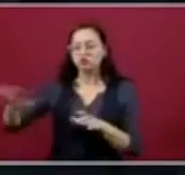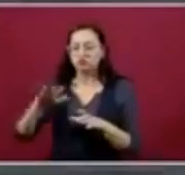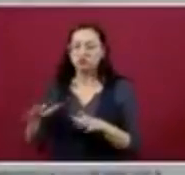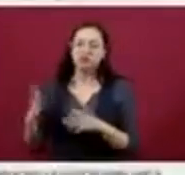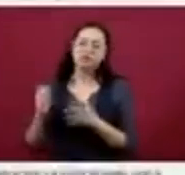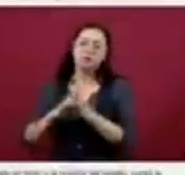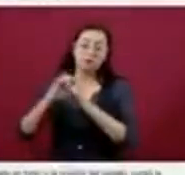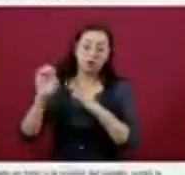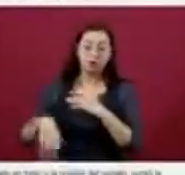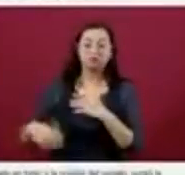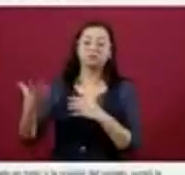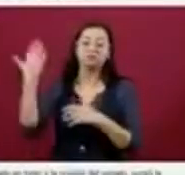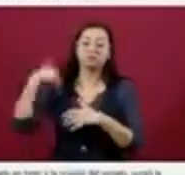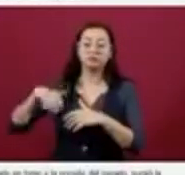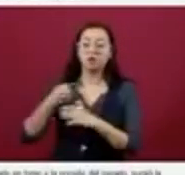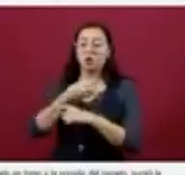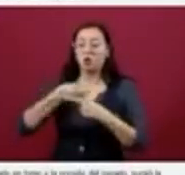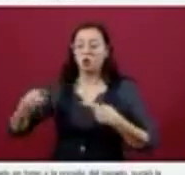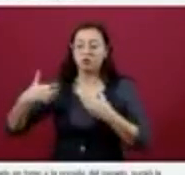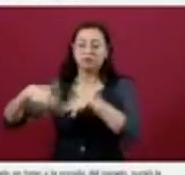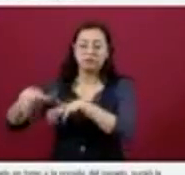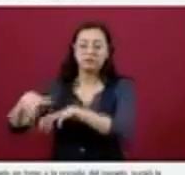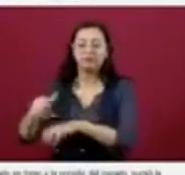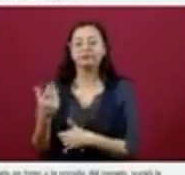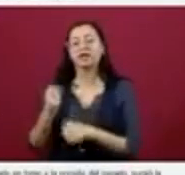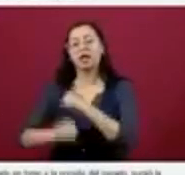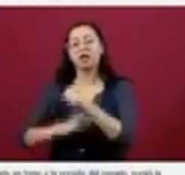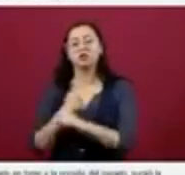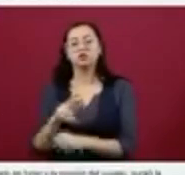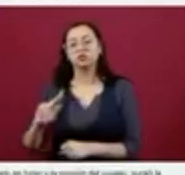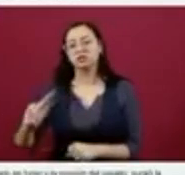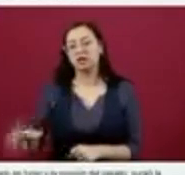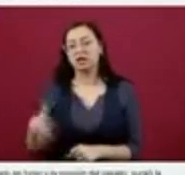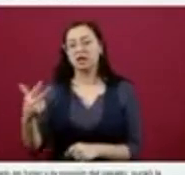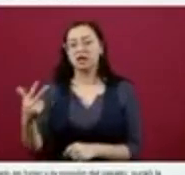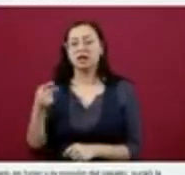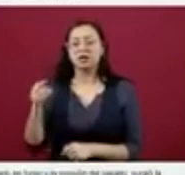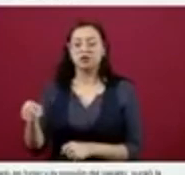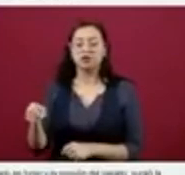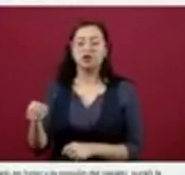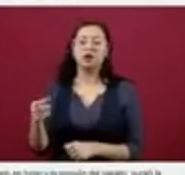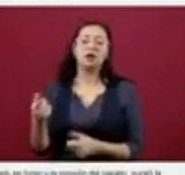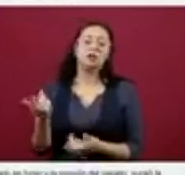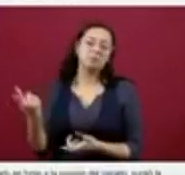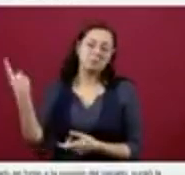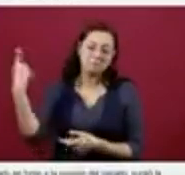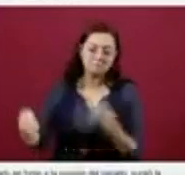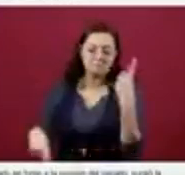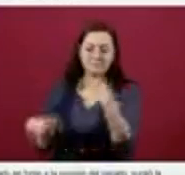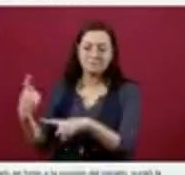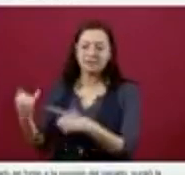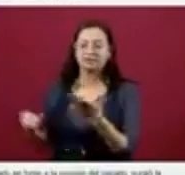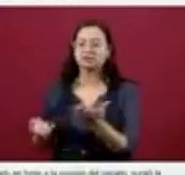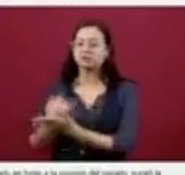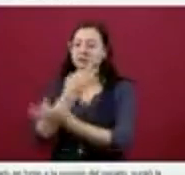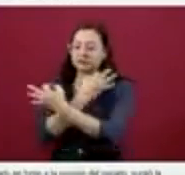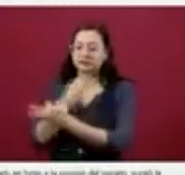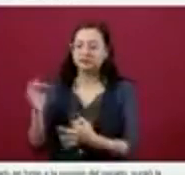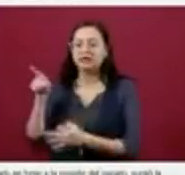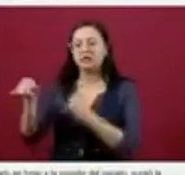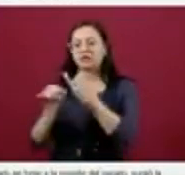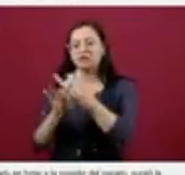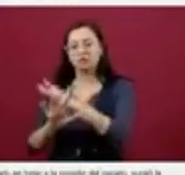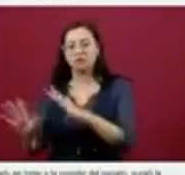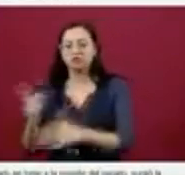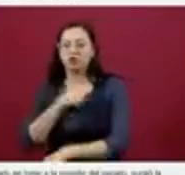del 68. En aquel momento hubo un decreto que le solicitaba a las dependencias que hicieran entrega de esta